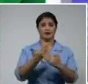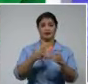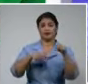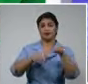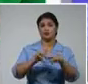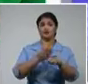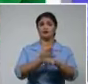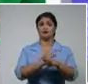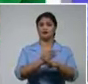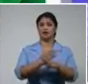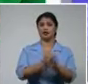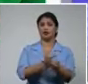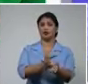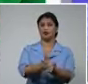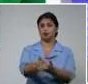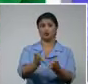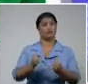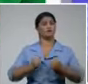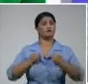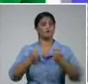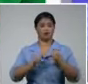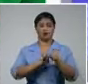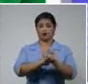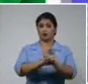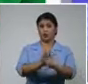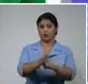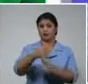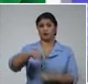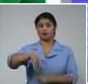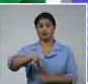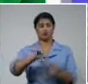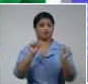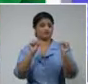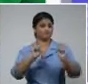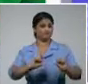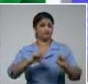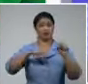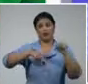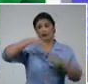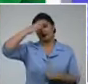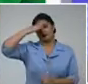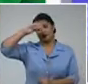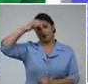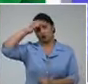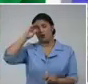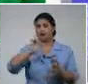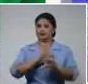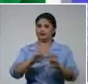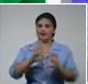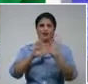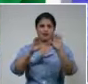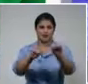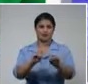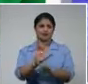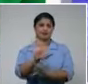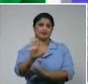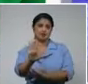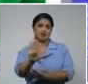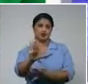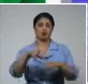tenemos en nuestro país. Bueno, damos las condolencias, lamentamos mucho, damos condolencias a familiares, a